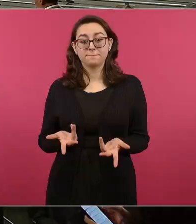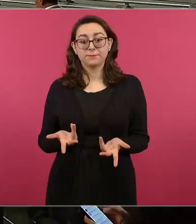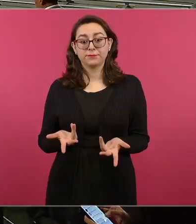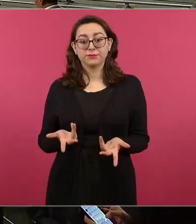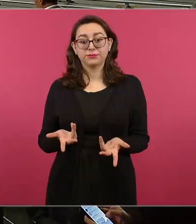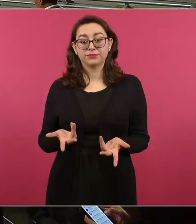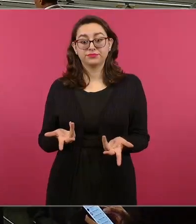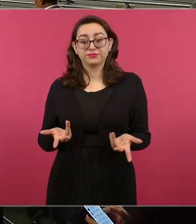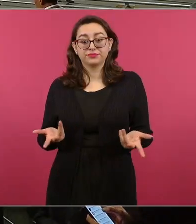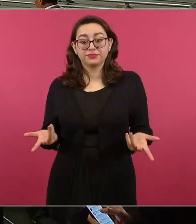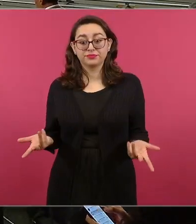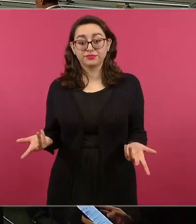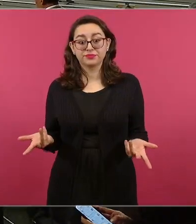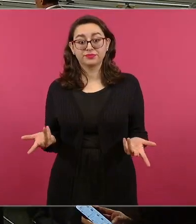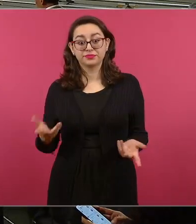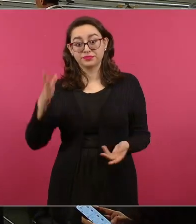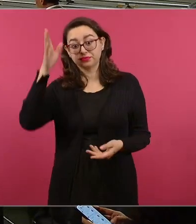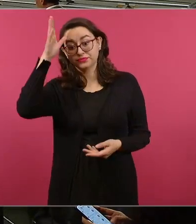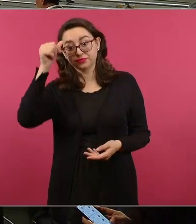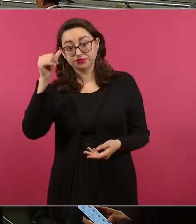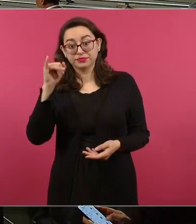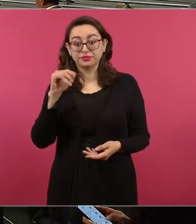ya no le va a funcionar su hipótesis, porque resulta que